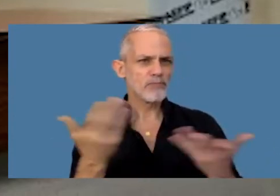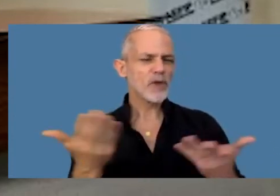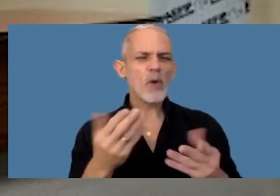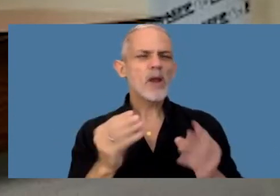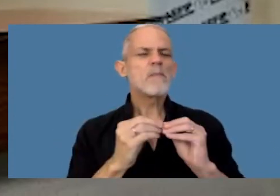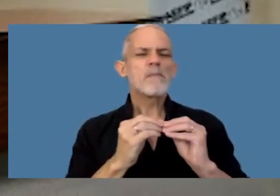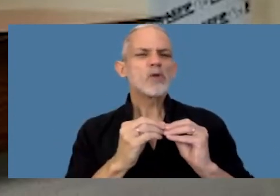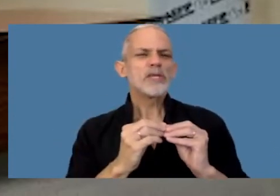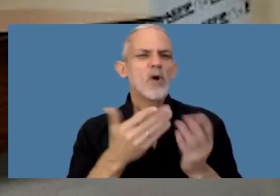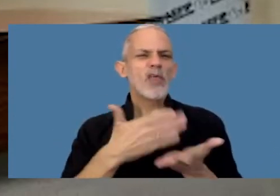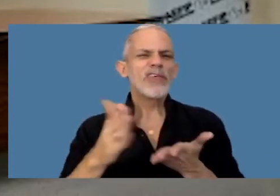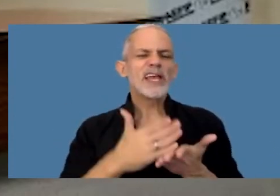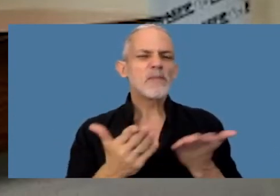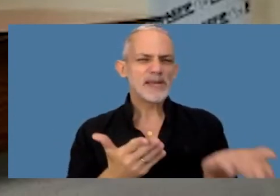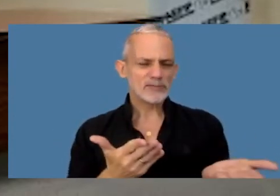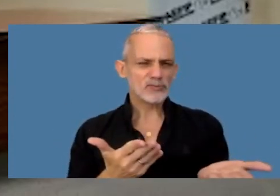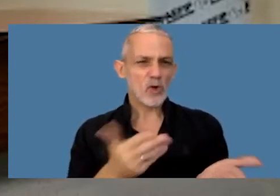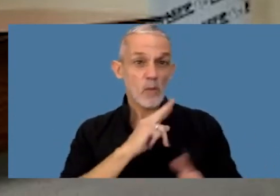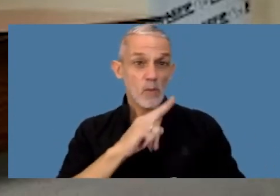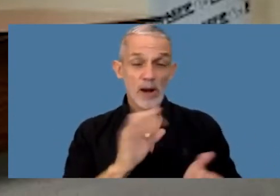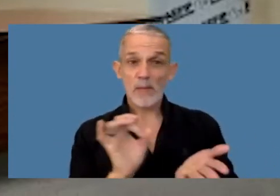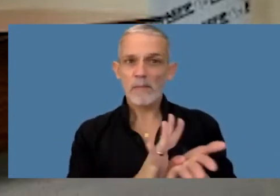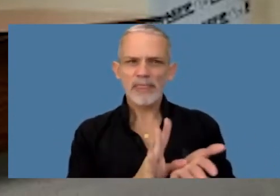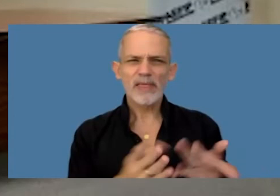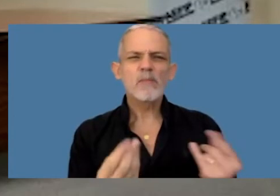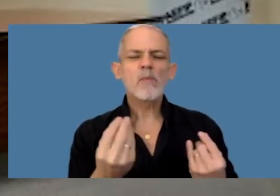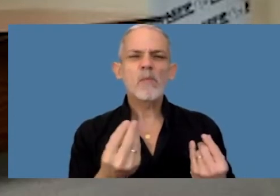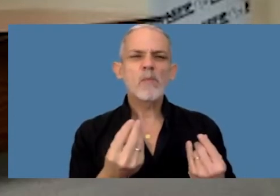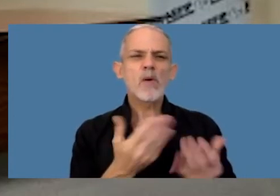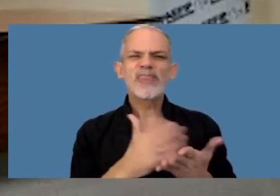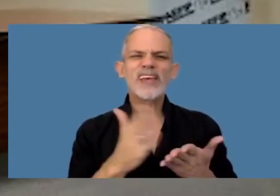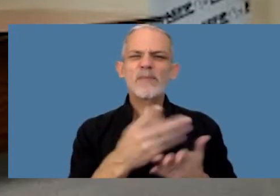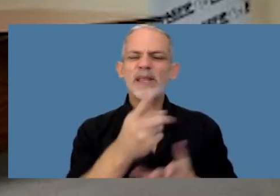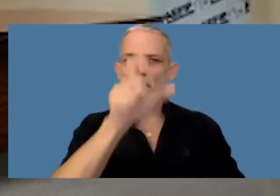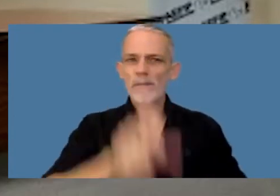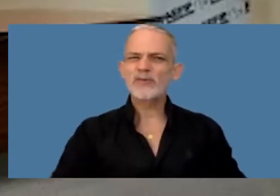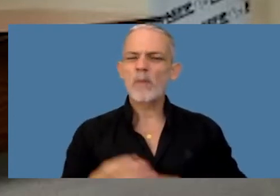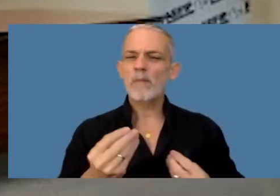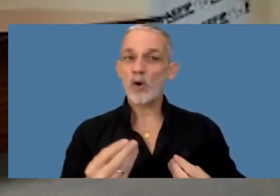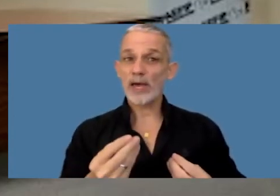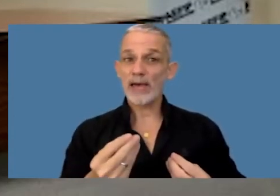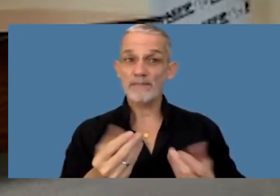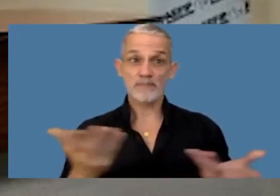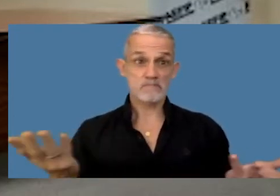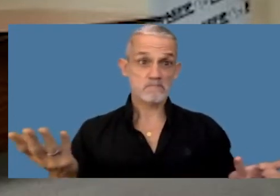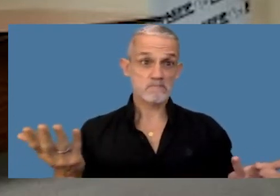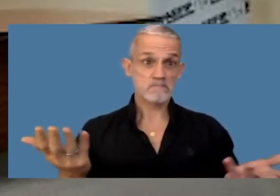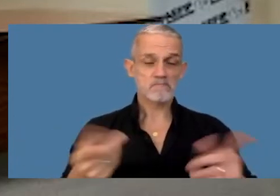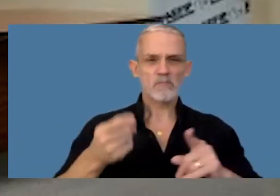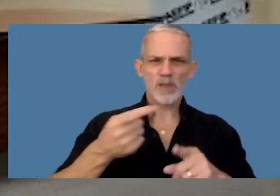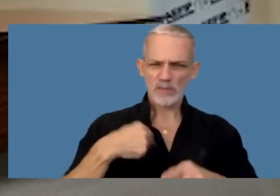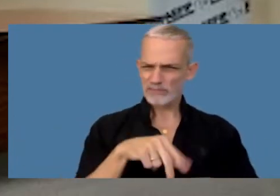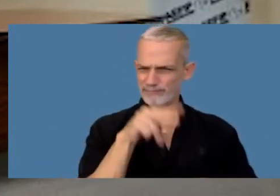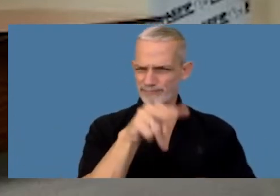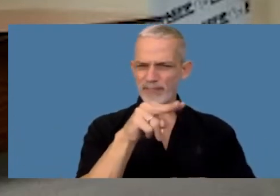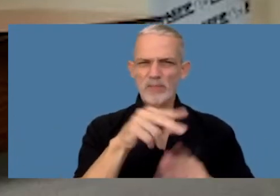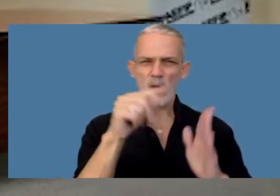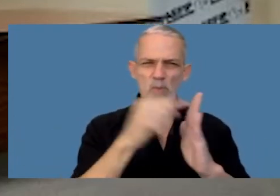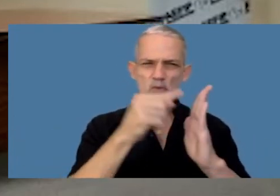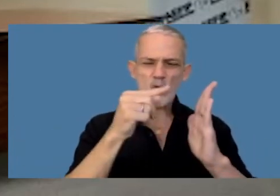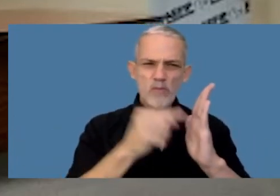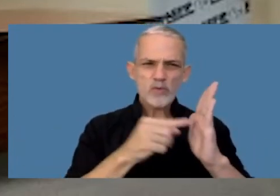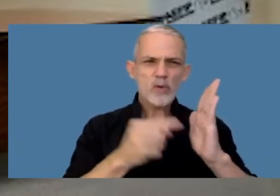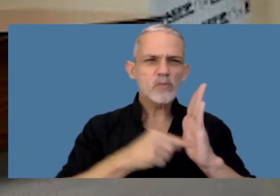razón por la cual fue discriminada esta persona? Y si uno lee allí, punto por punto, cada uno